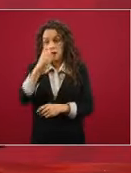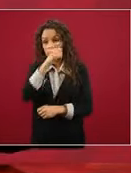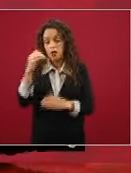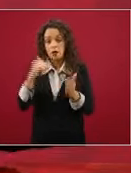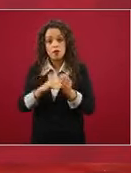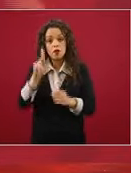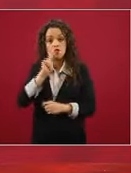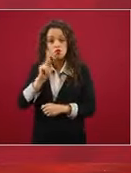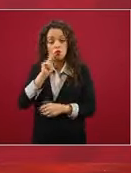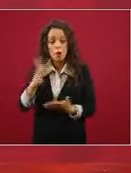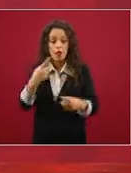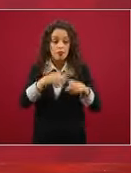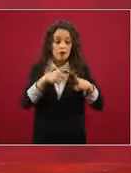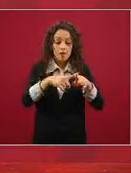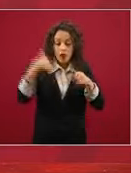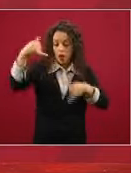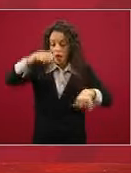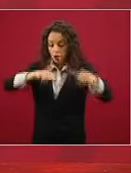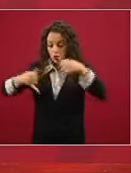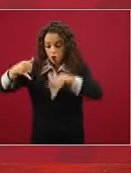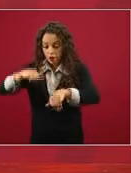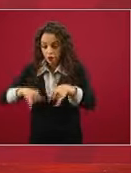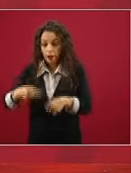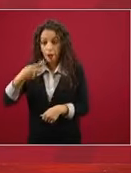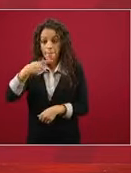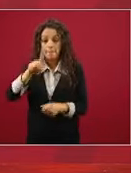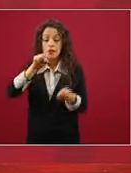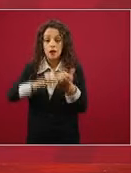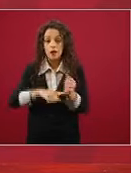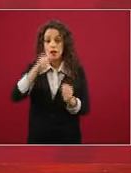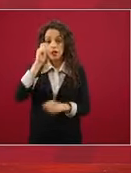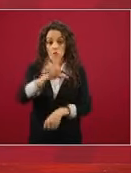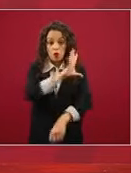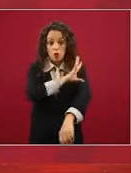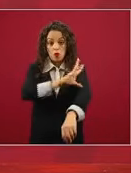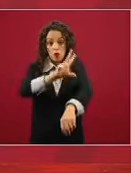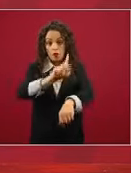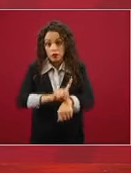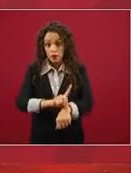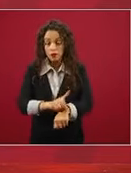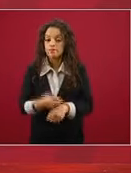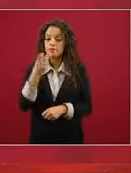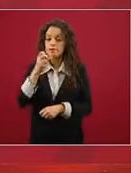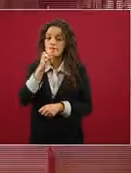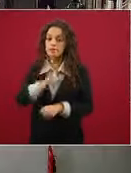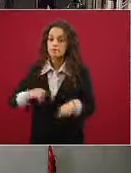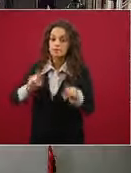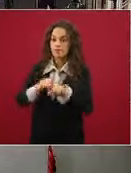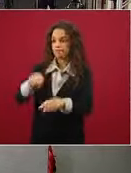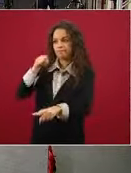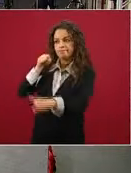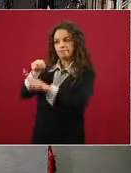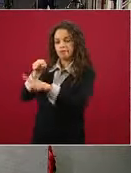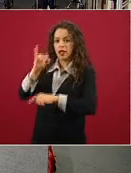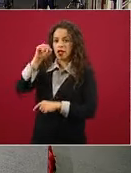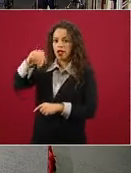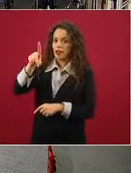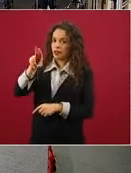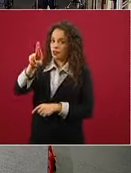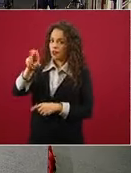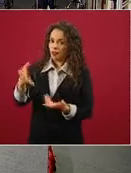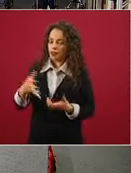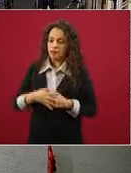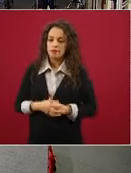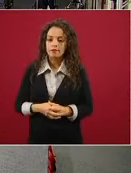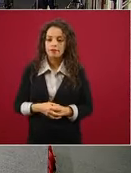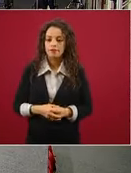pública también, pero toda la coordinación en el diagnóstico también se hace desde el INDRE. Y entonces hemos tenido